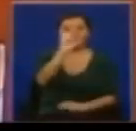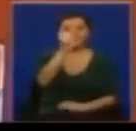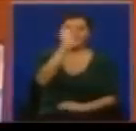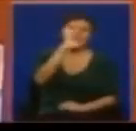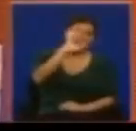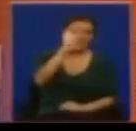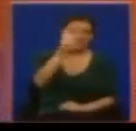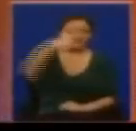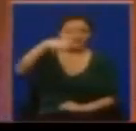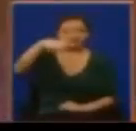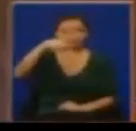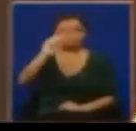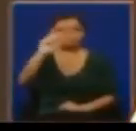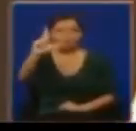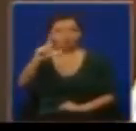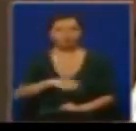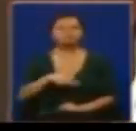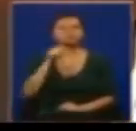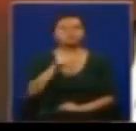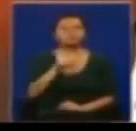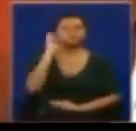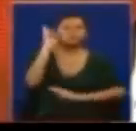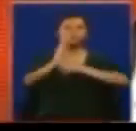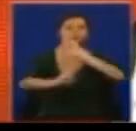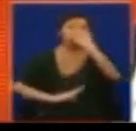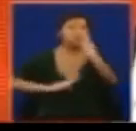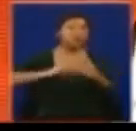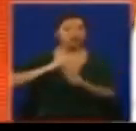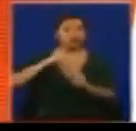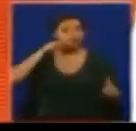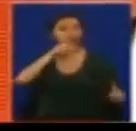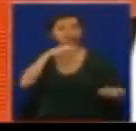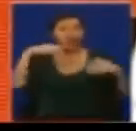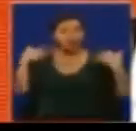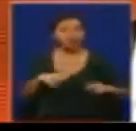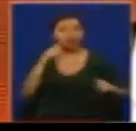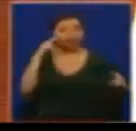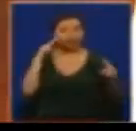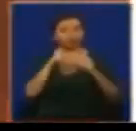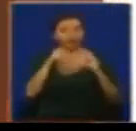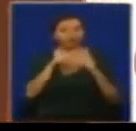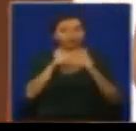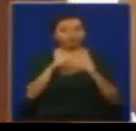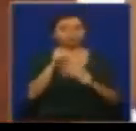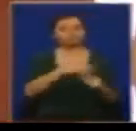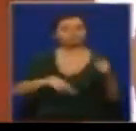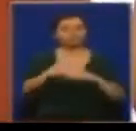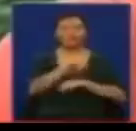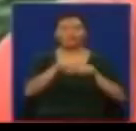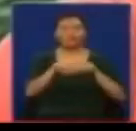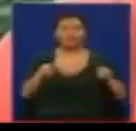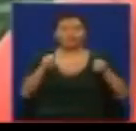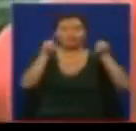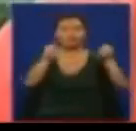Yo conozco esto, por la principal acreditadora mundial de excelencia. Eso significa que estos chicos de ingeniería, la ESPOL, ese diploma, va a ser